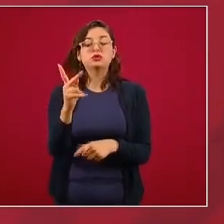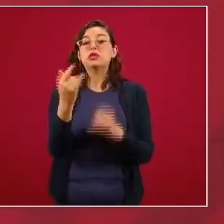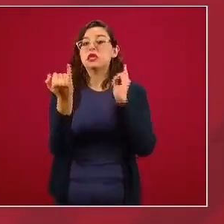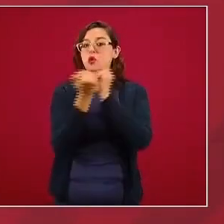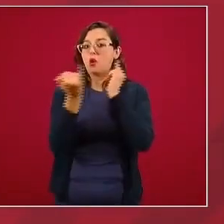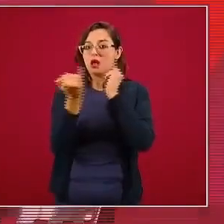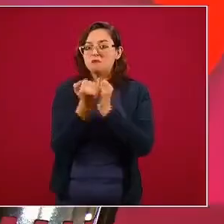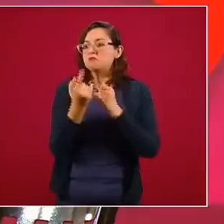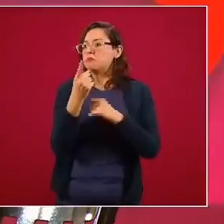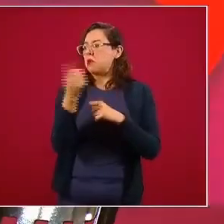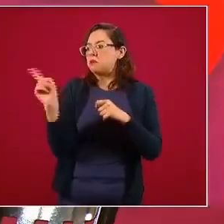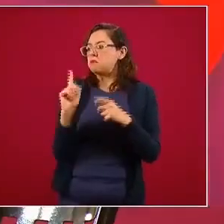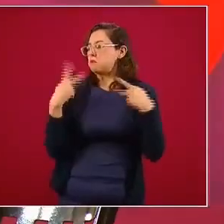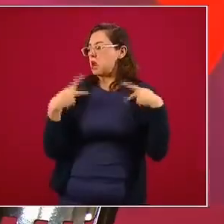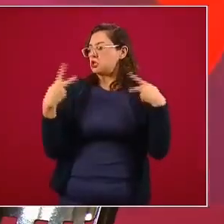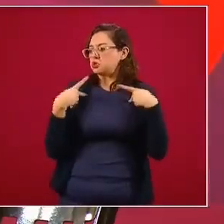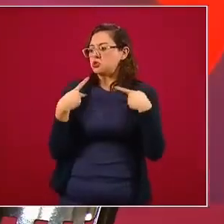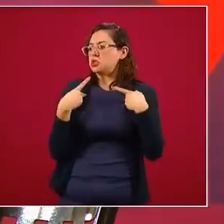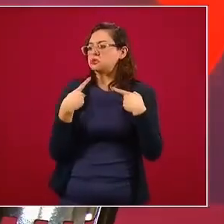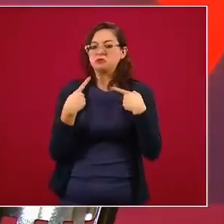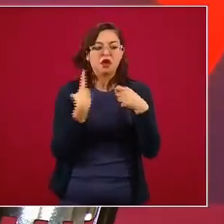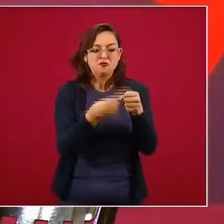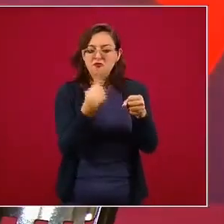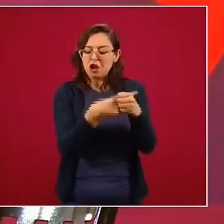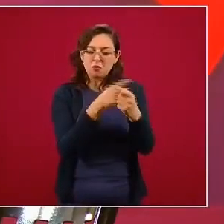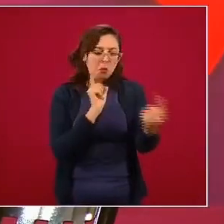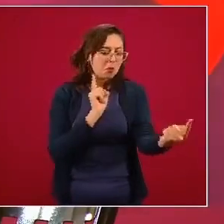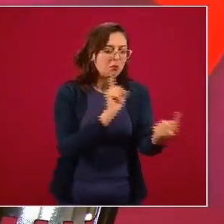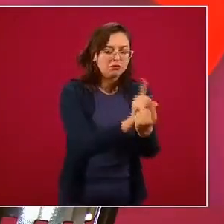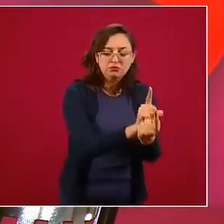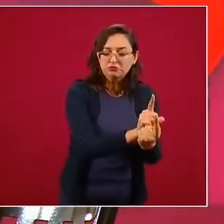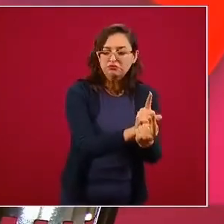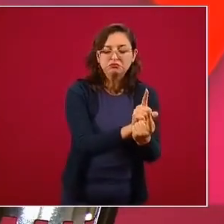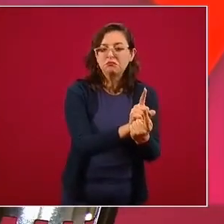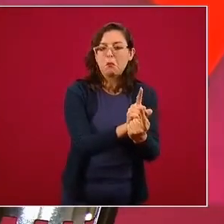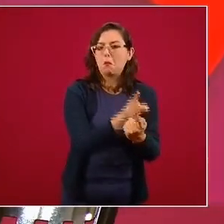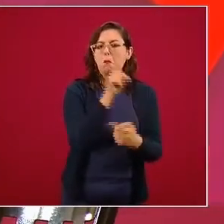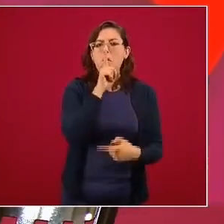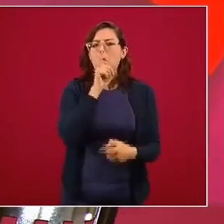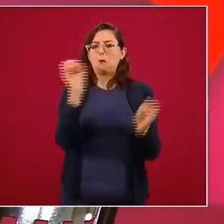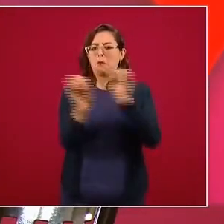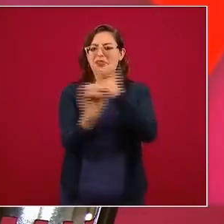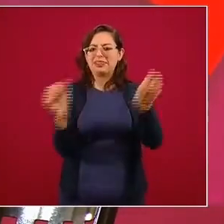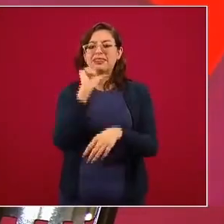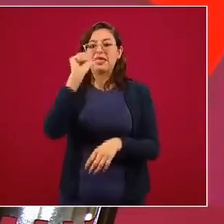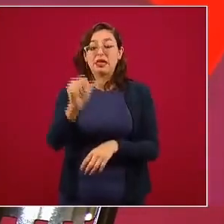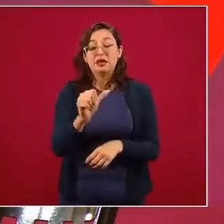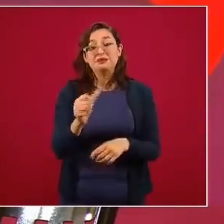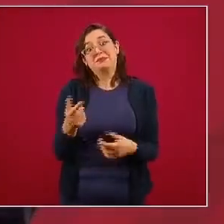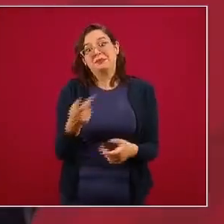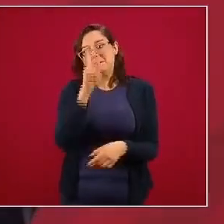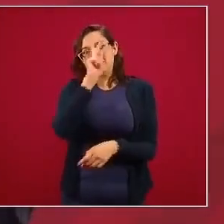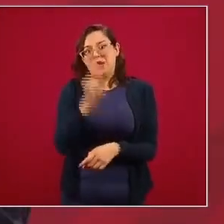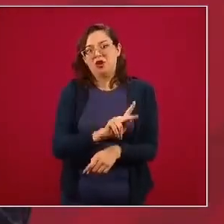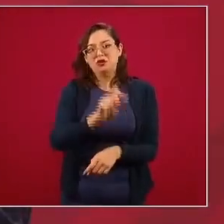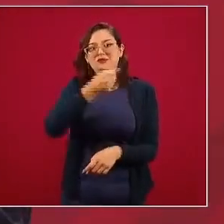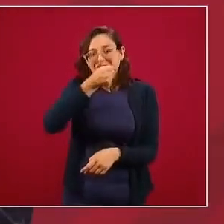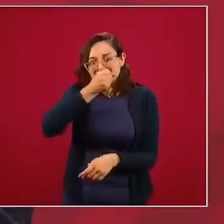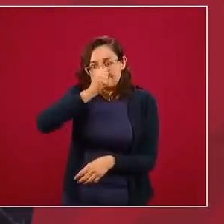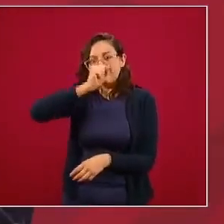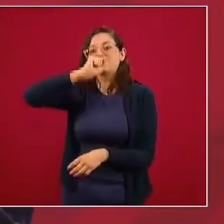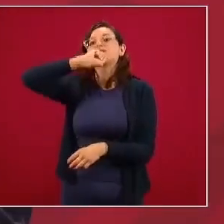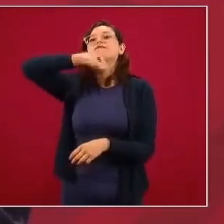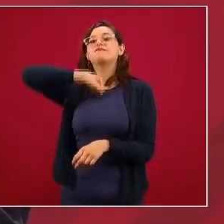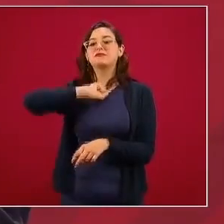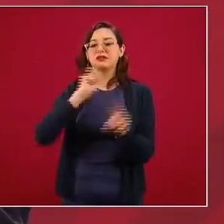los pacientes, tomándoles muestras, que son los dos puestos de trabajo donde más se requiere estos equipos de alta